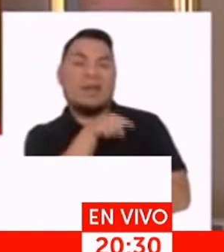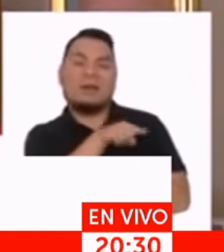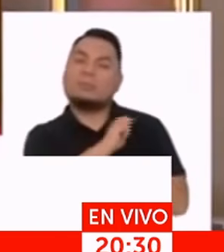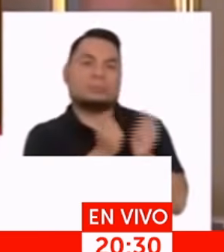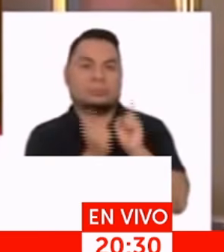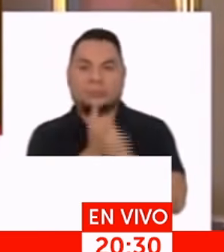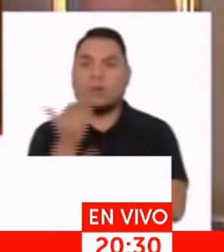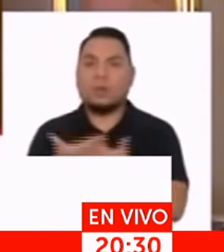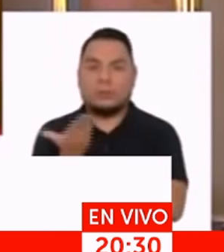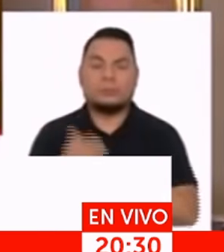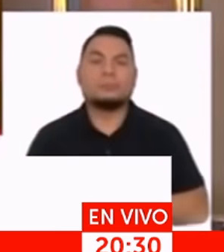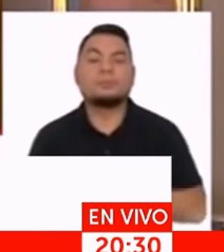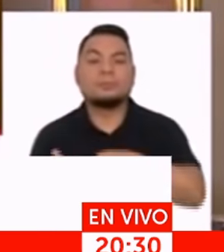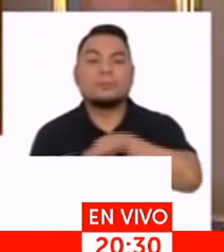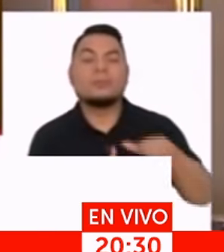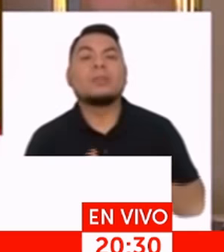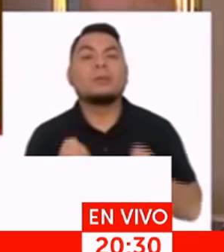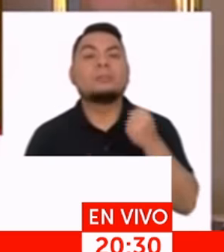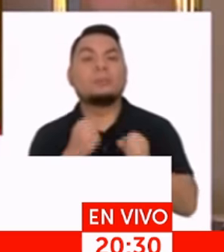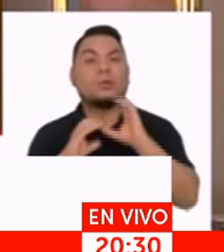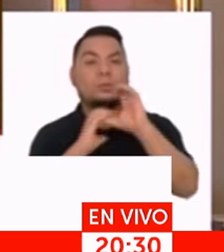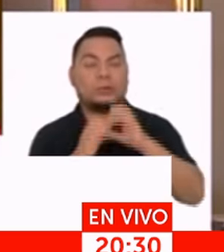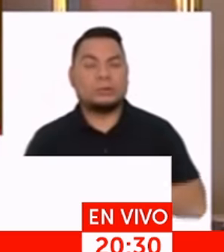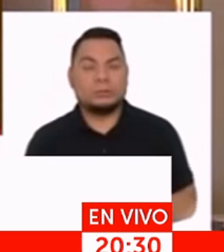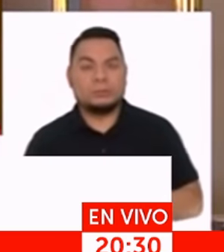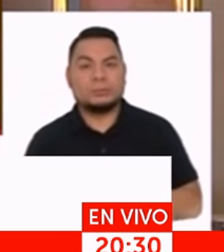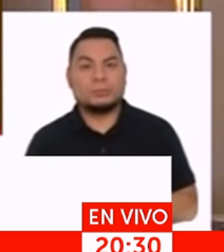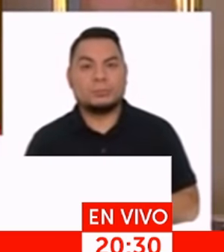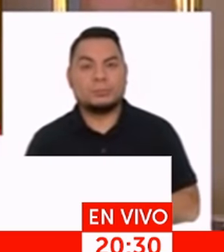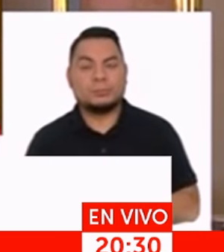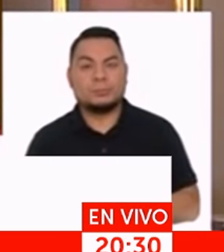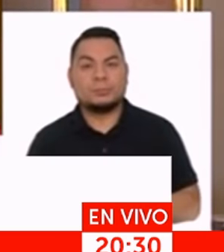esta ceremonia en el Salón Dorado de Palacio de Gobierno.